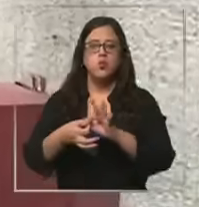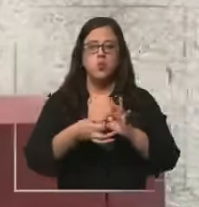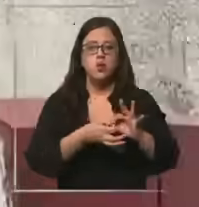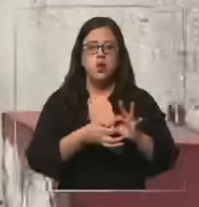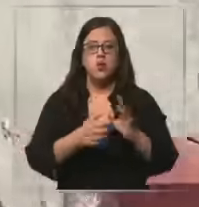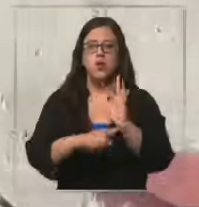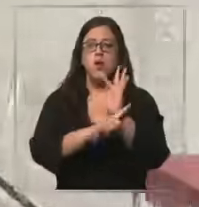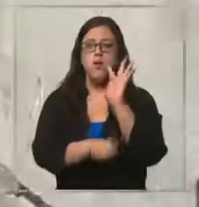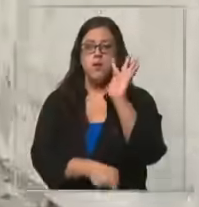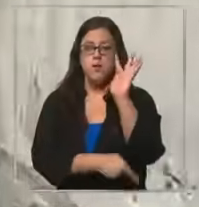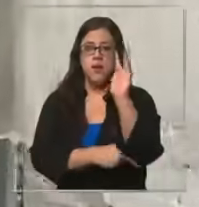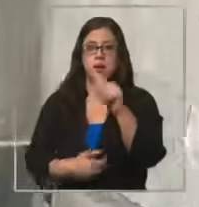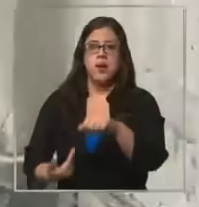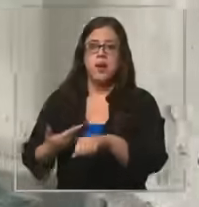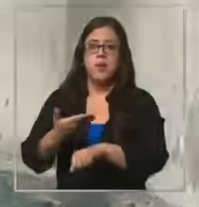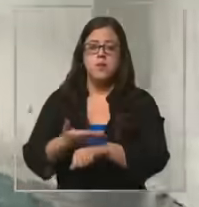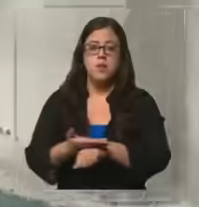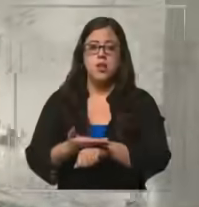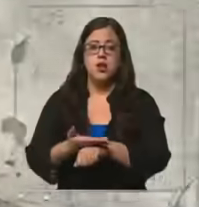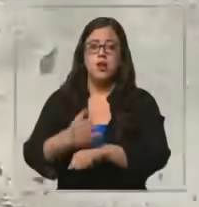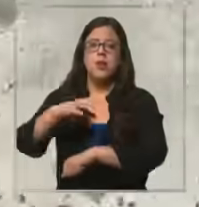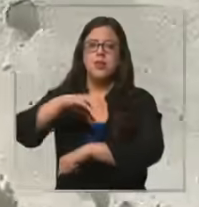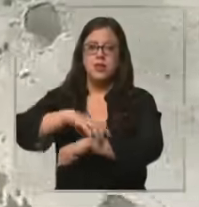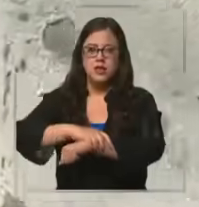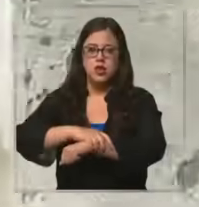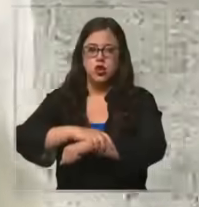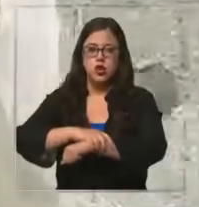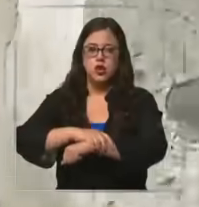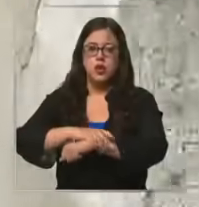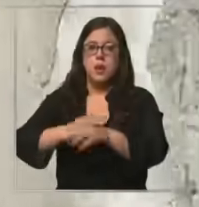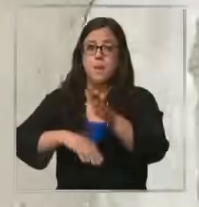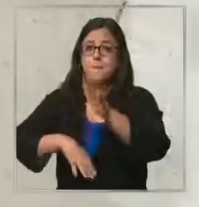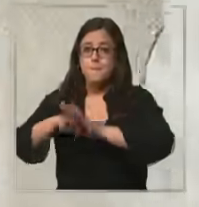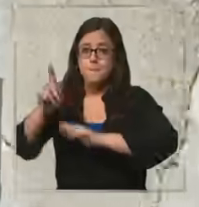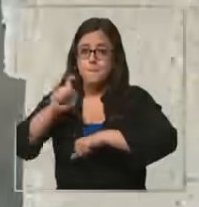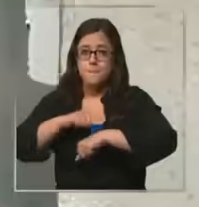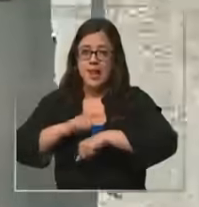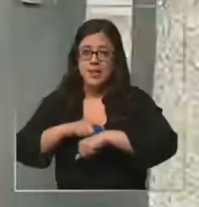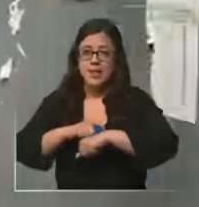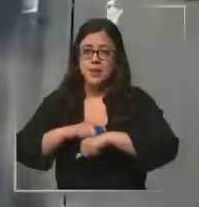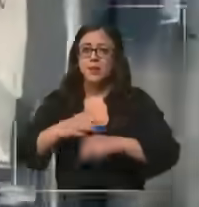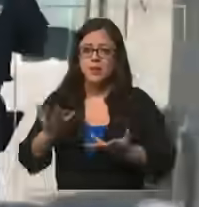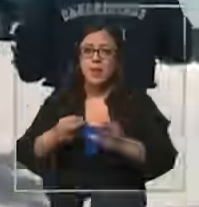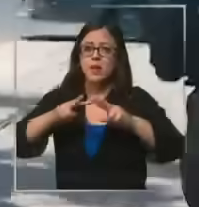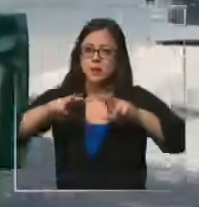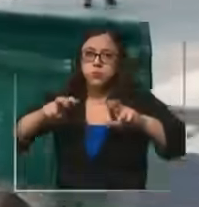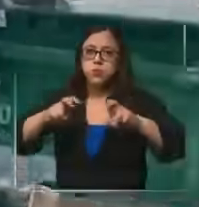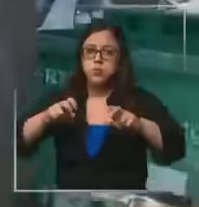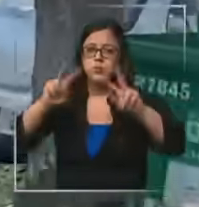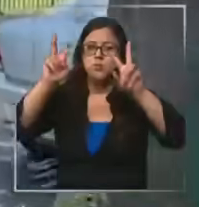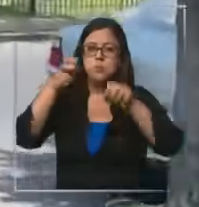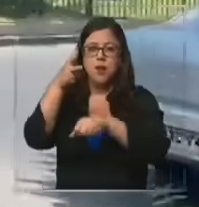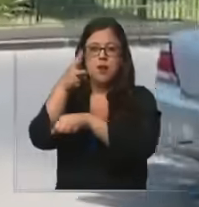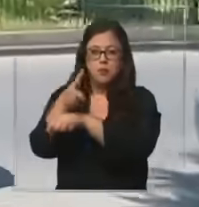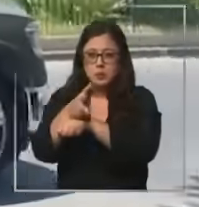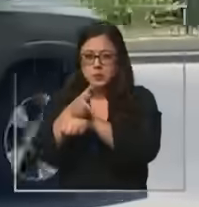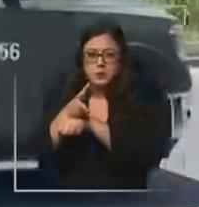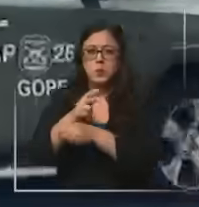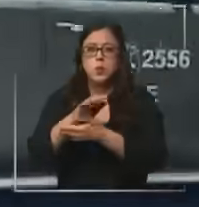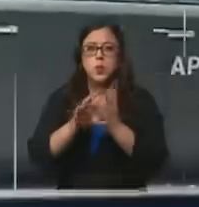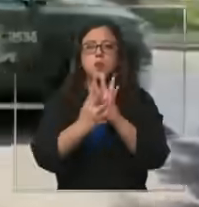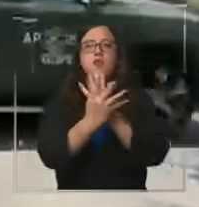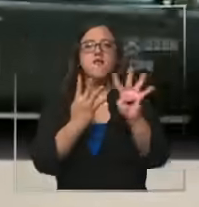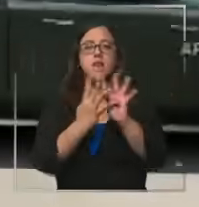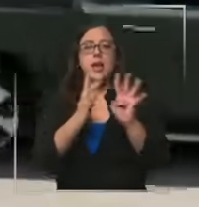la Fiscalía solicitó ampliar la detención para poder recopilar evidencia. Básicamente los videos, por ejemplo, de la Feria